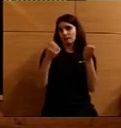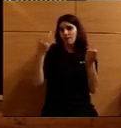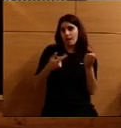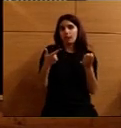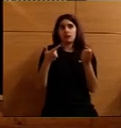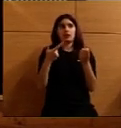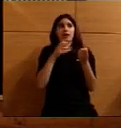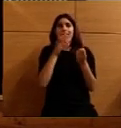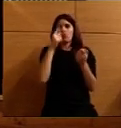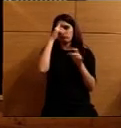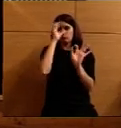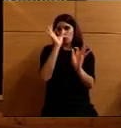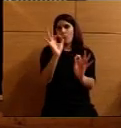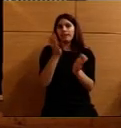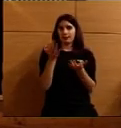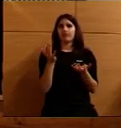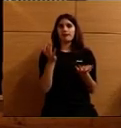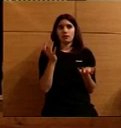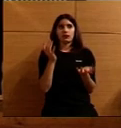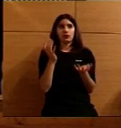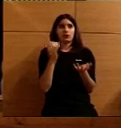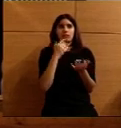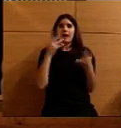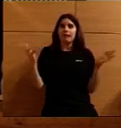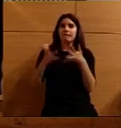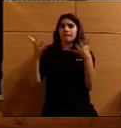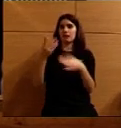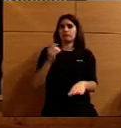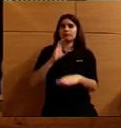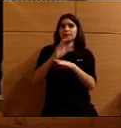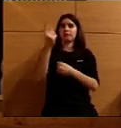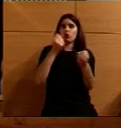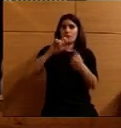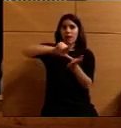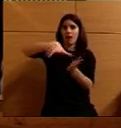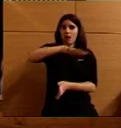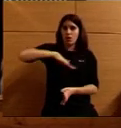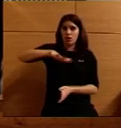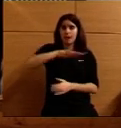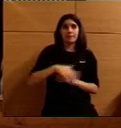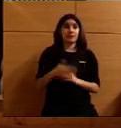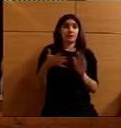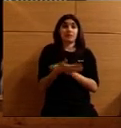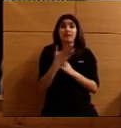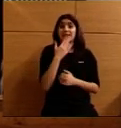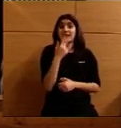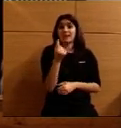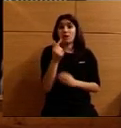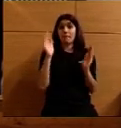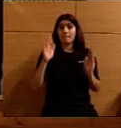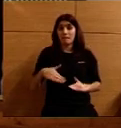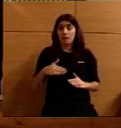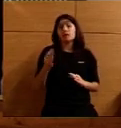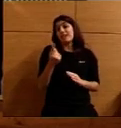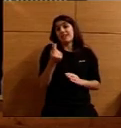sea lo más coherente y que tenga un impulso en la economía local, que tengan menos dinero,